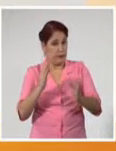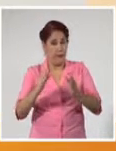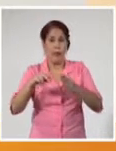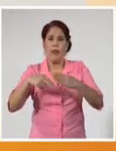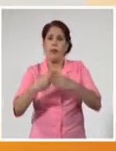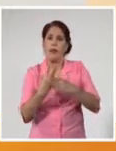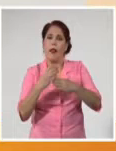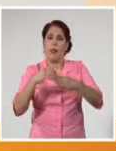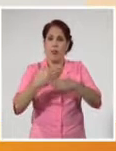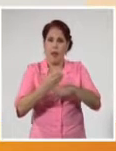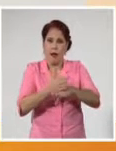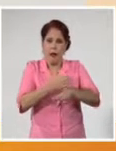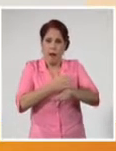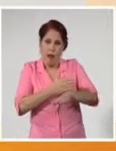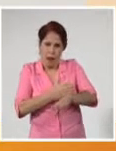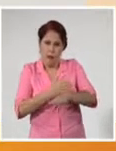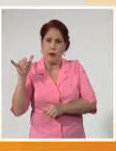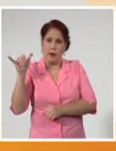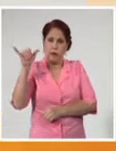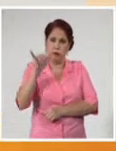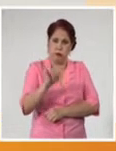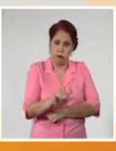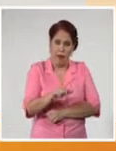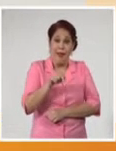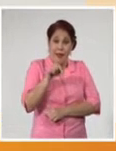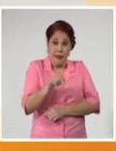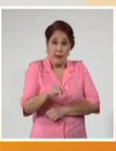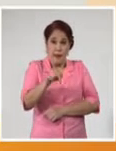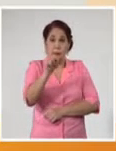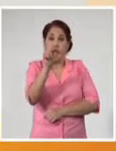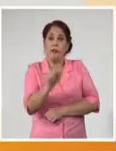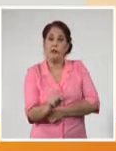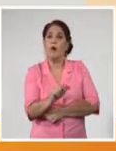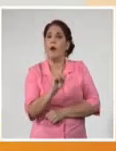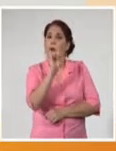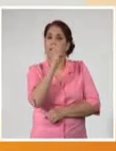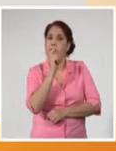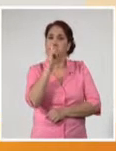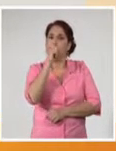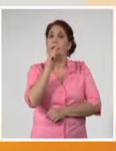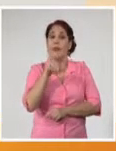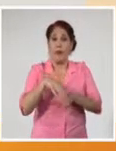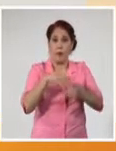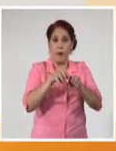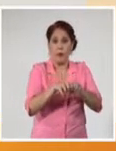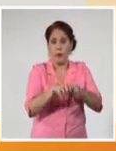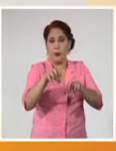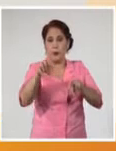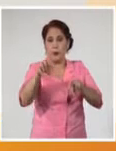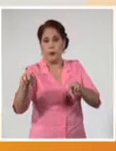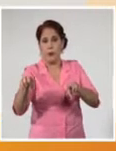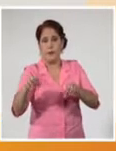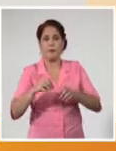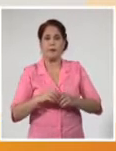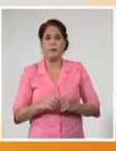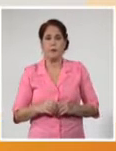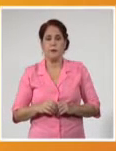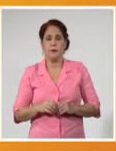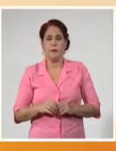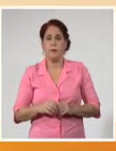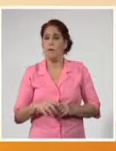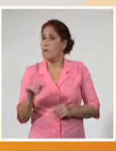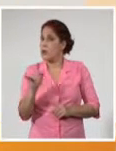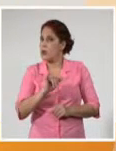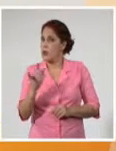de 72 horas antes del viaje y además se les tomará una muestra para PCR al momento del arribo.